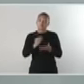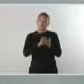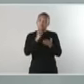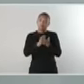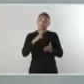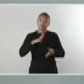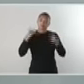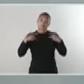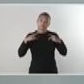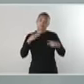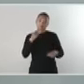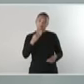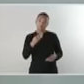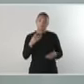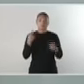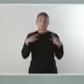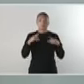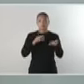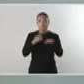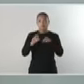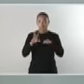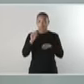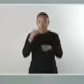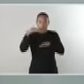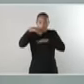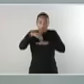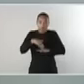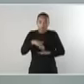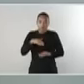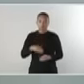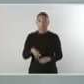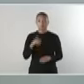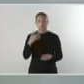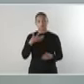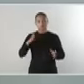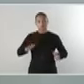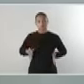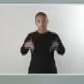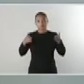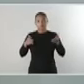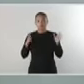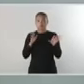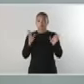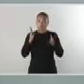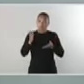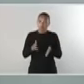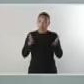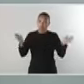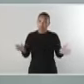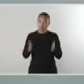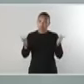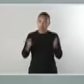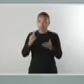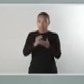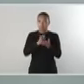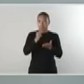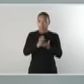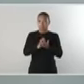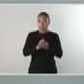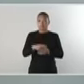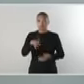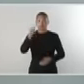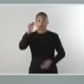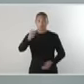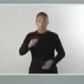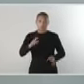trabajadora de gente que no se rinde por eso que estoy plenamente convencido que la vamos a sacar adelante pero también vamos